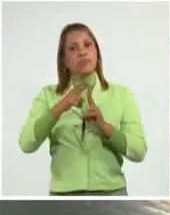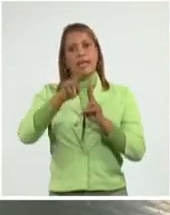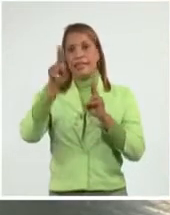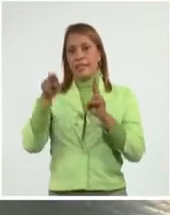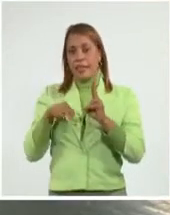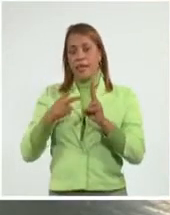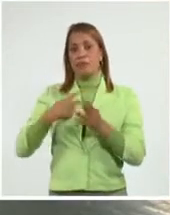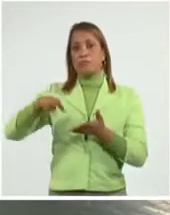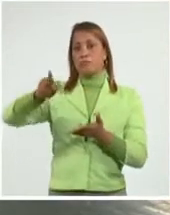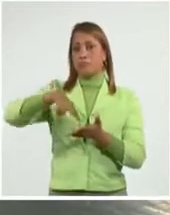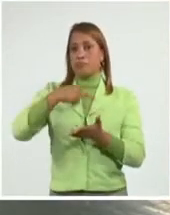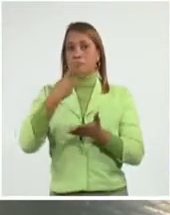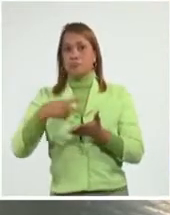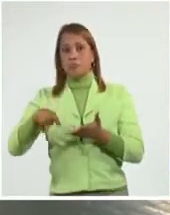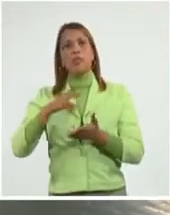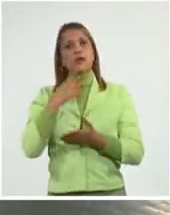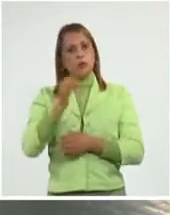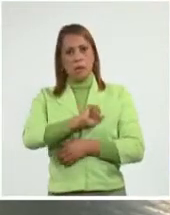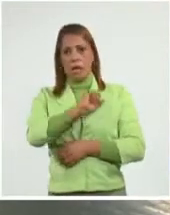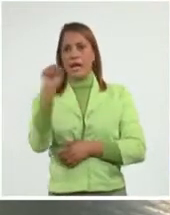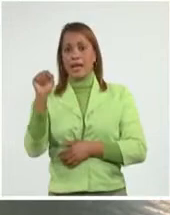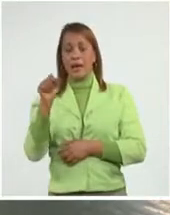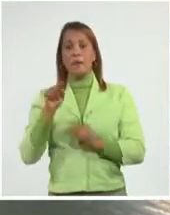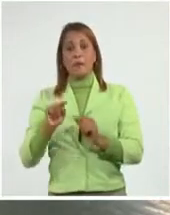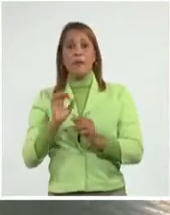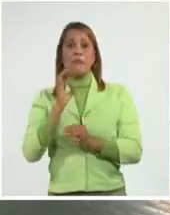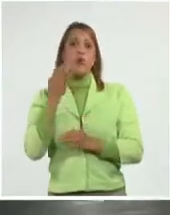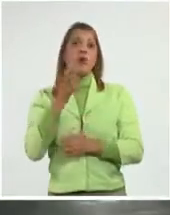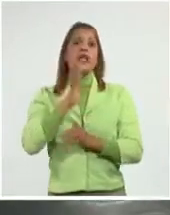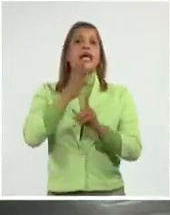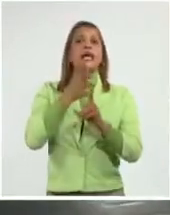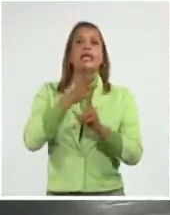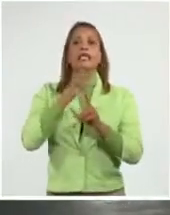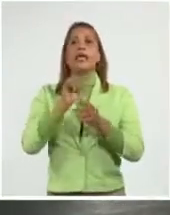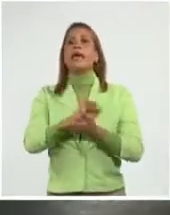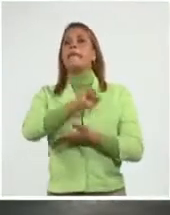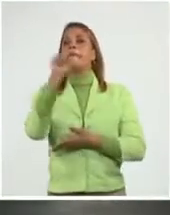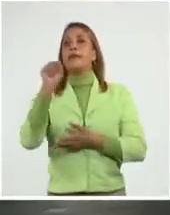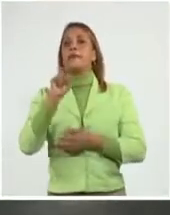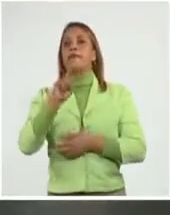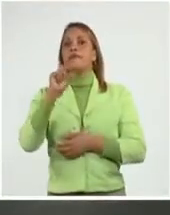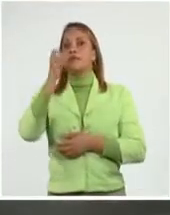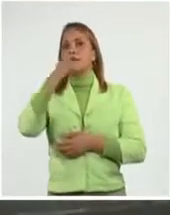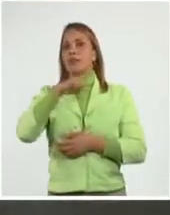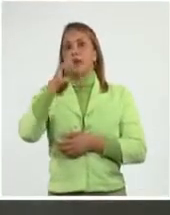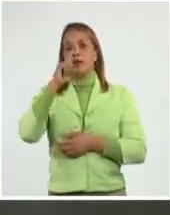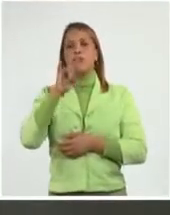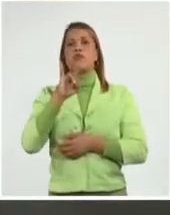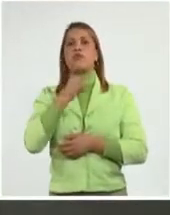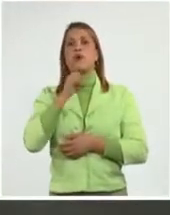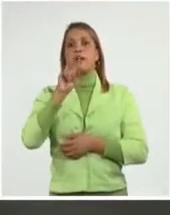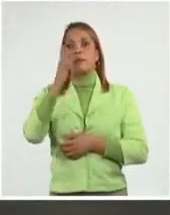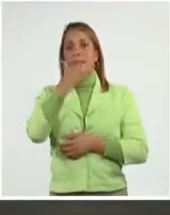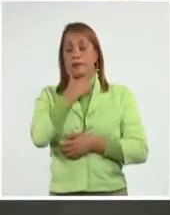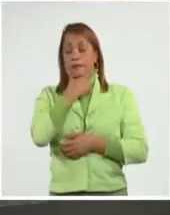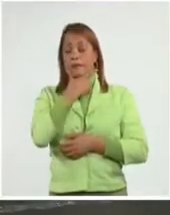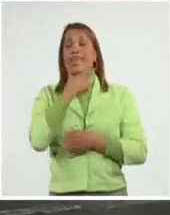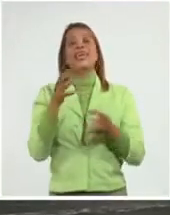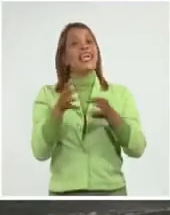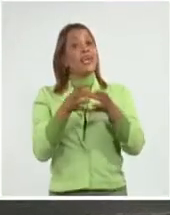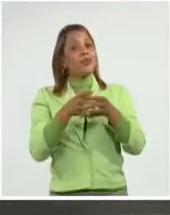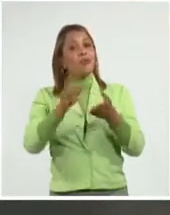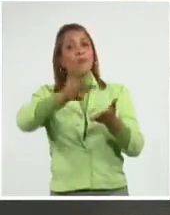Beethoven, que fue galardonada por la crítica con el premio Villanueva. La compañía se siente